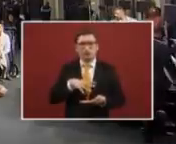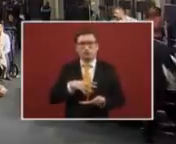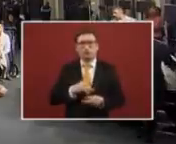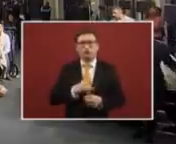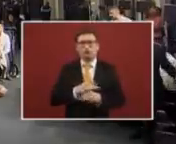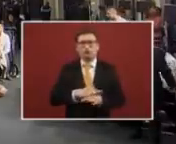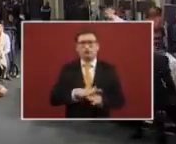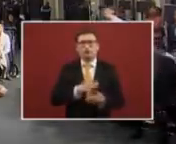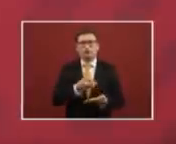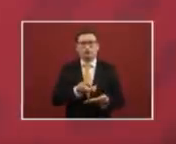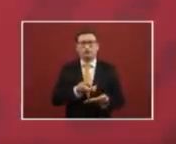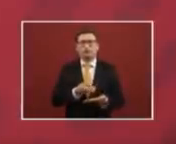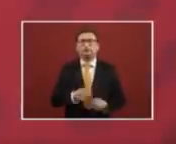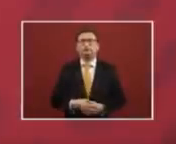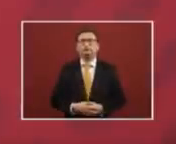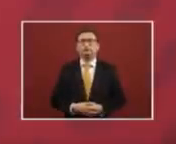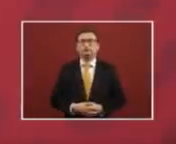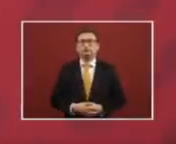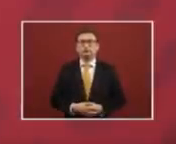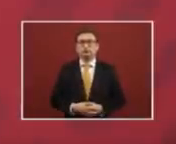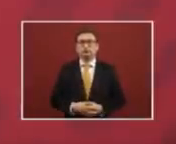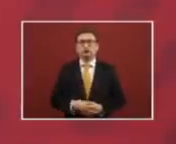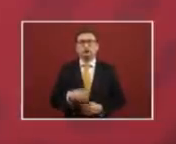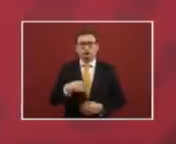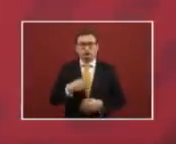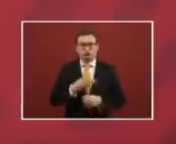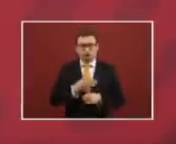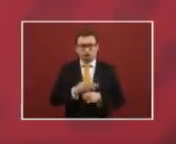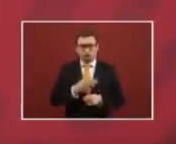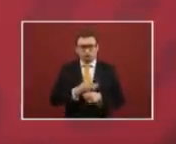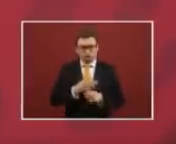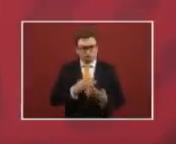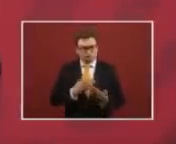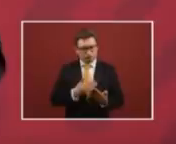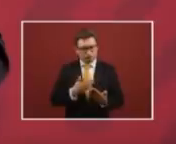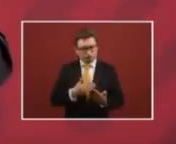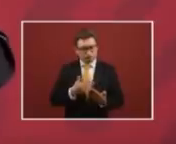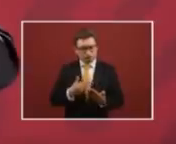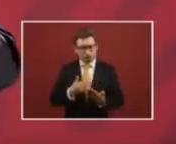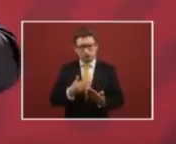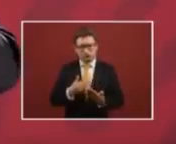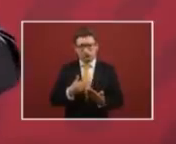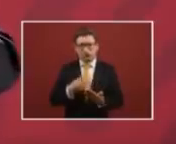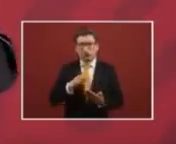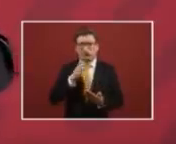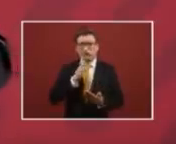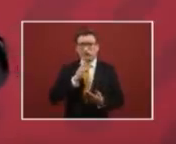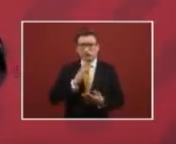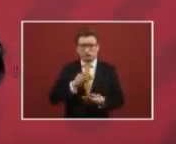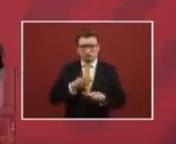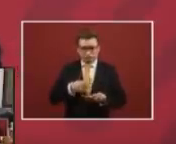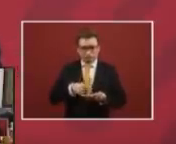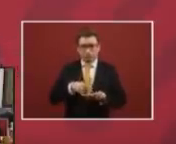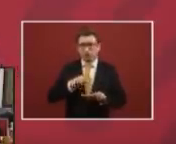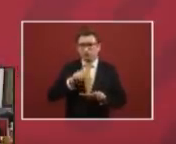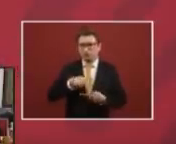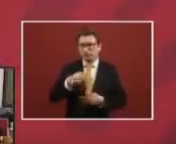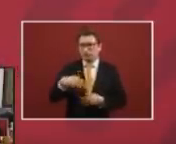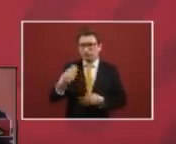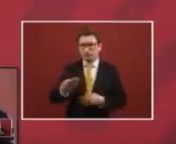un informe. Ahora lo voy a conseguir y se los